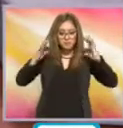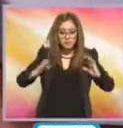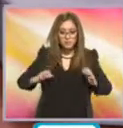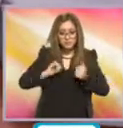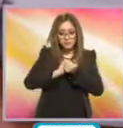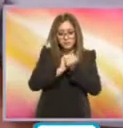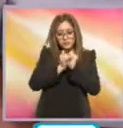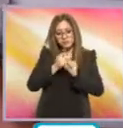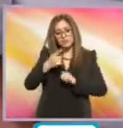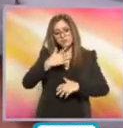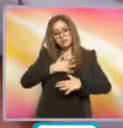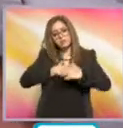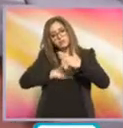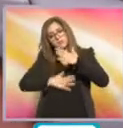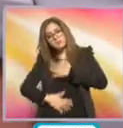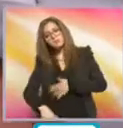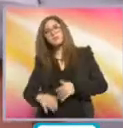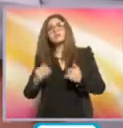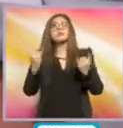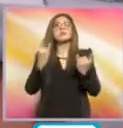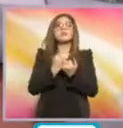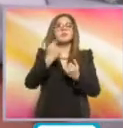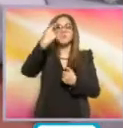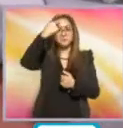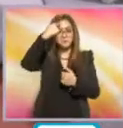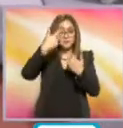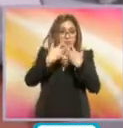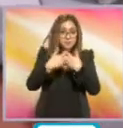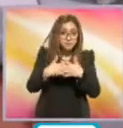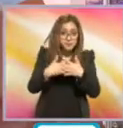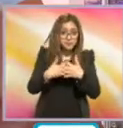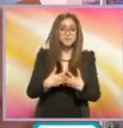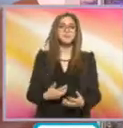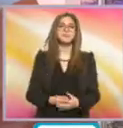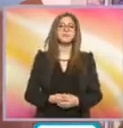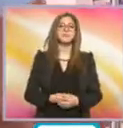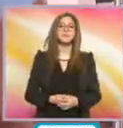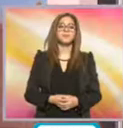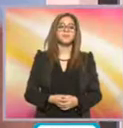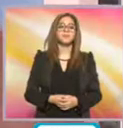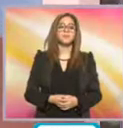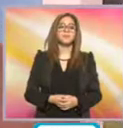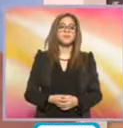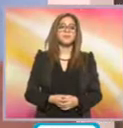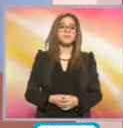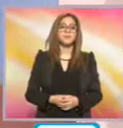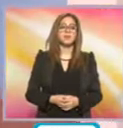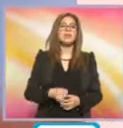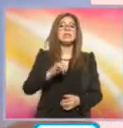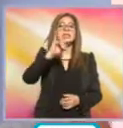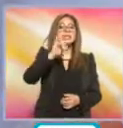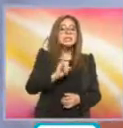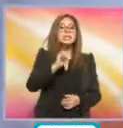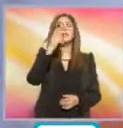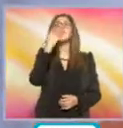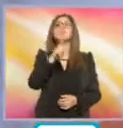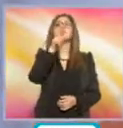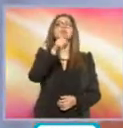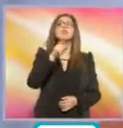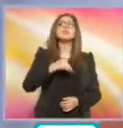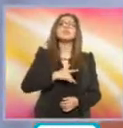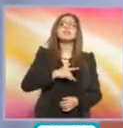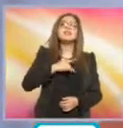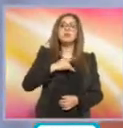tanto físicos como mentales. En parte, y más bien hay una carga emocional o una carga afectiva en